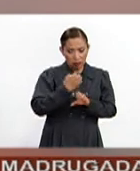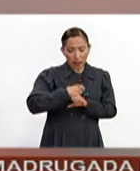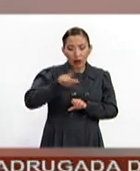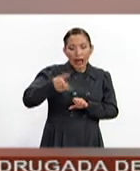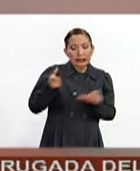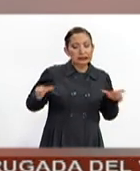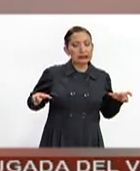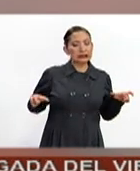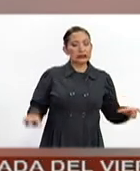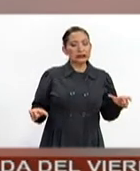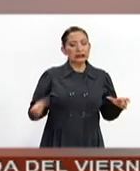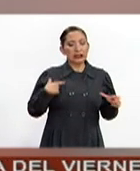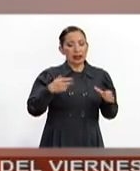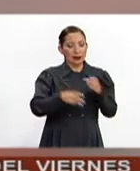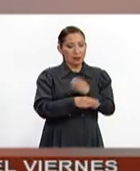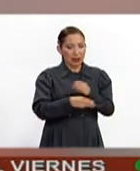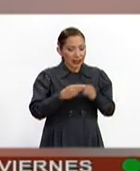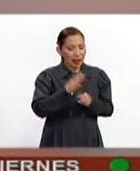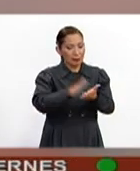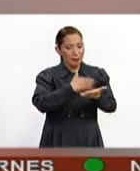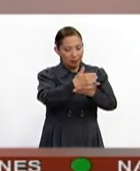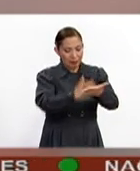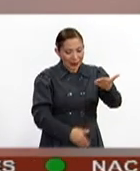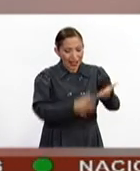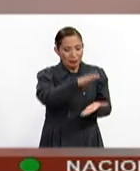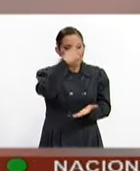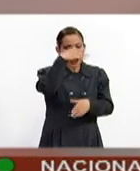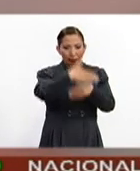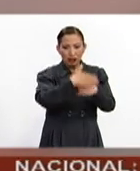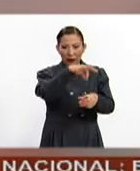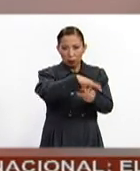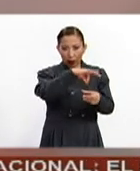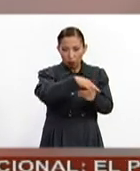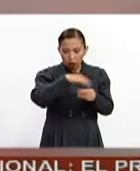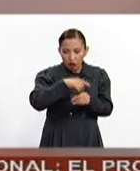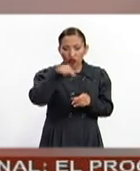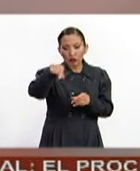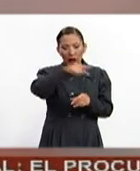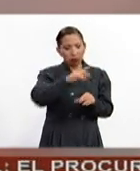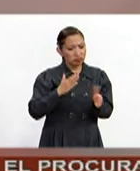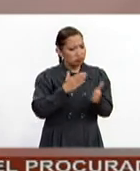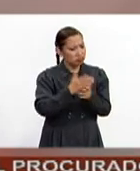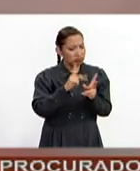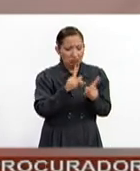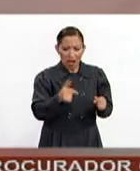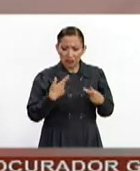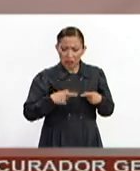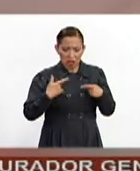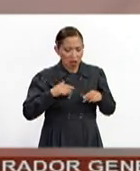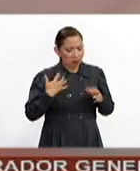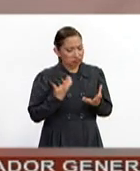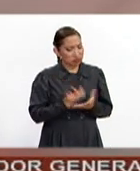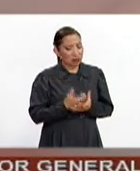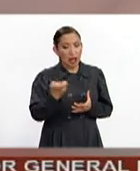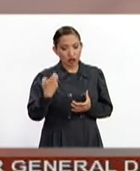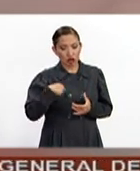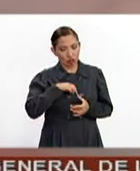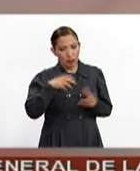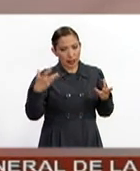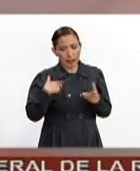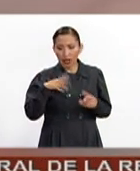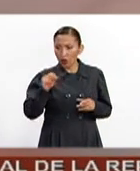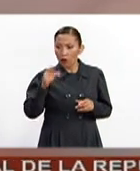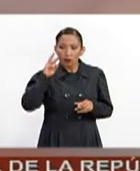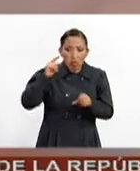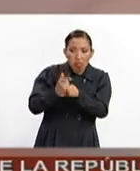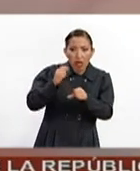asegurar material electoral, tener la certeza de que los ciudadanos pueden ir a votar en paz, con tranquilidad. Eso es lo que vamos a hacer y no se